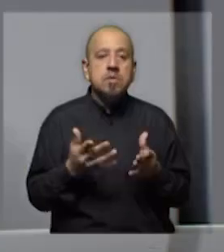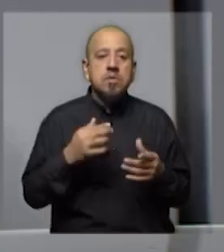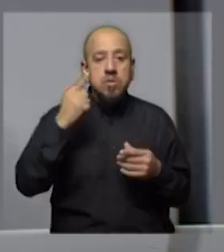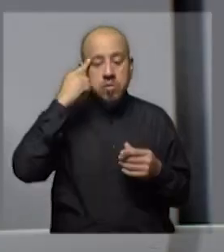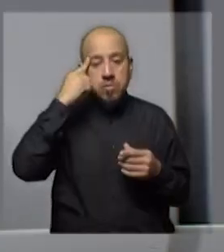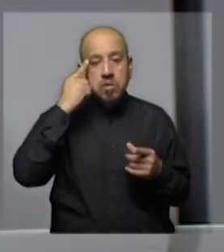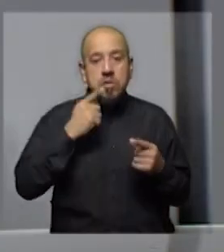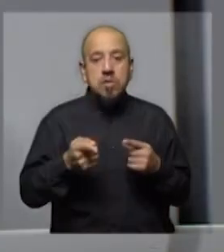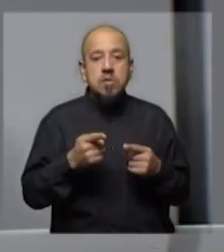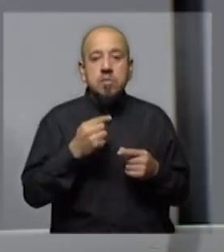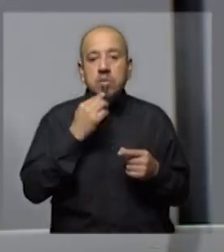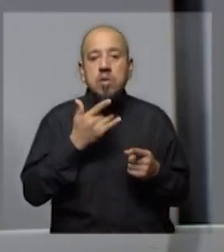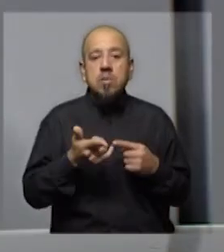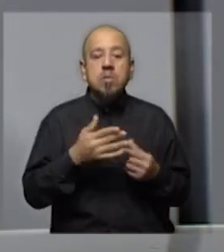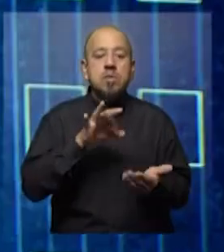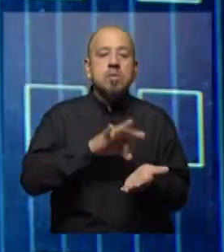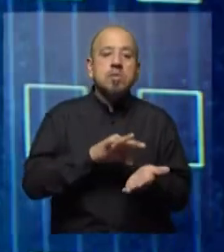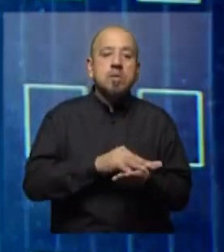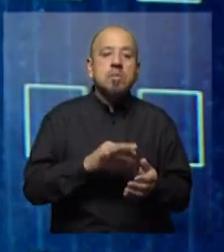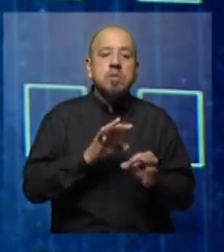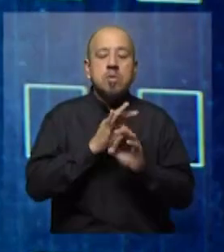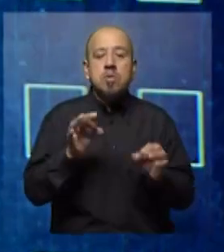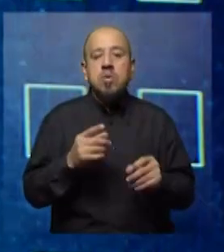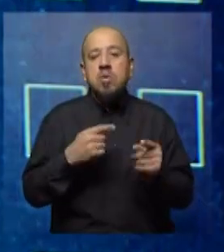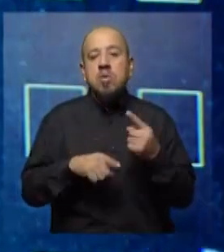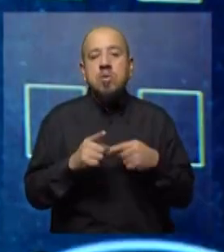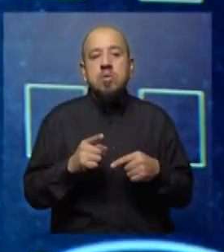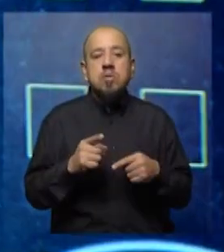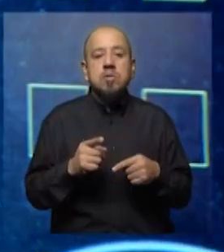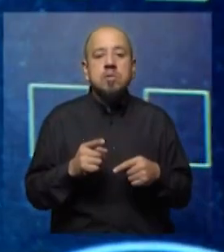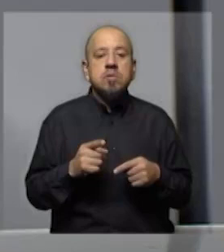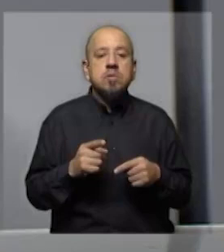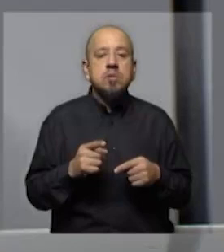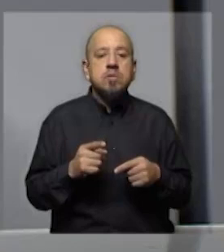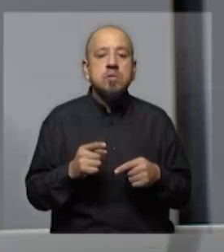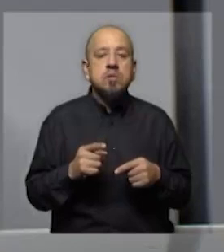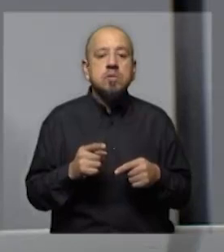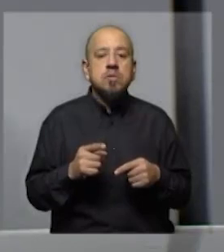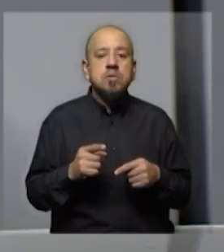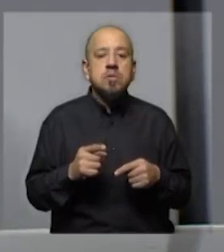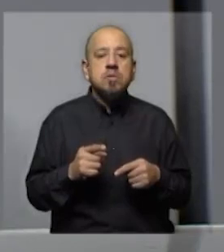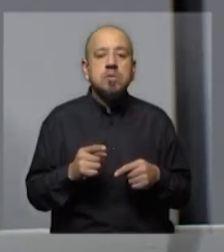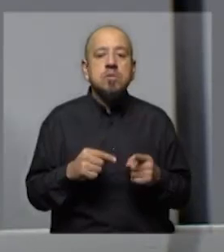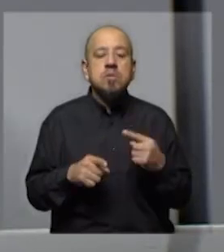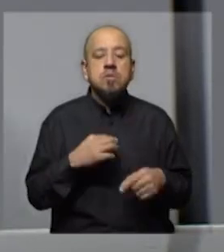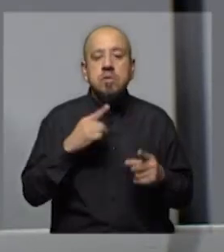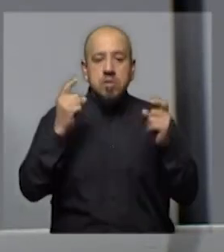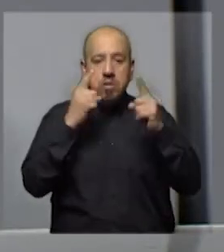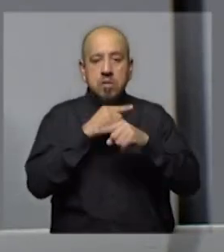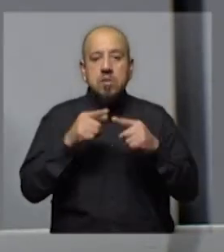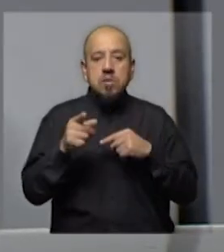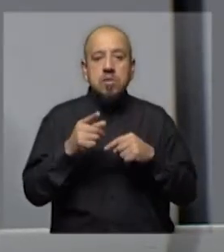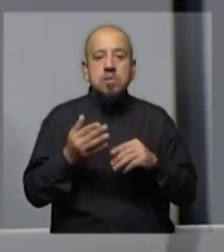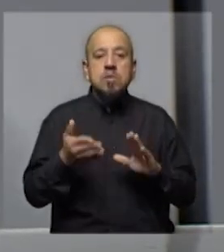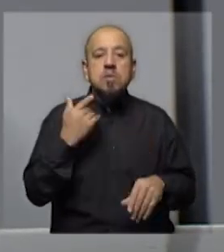piensa en términos así de sistemas o polarizados y que es más difícil y más